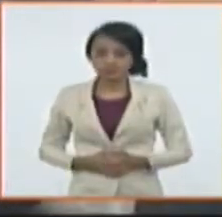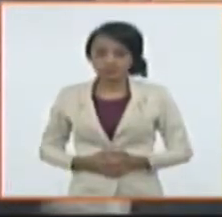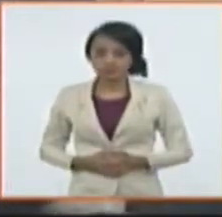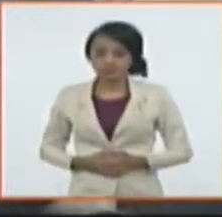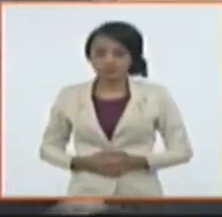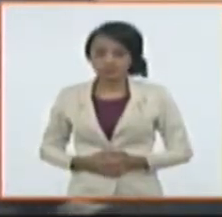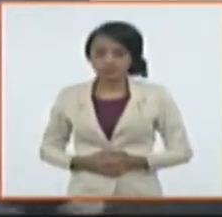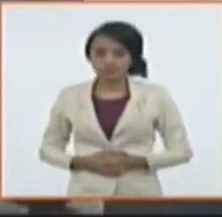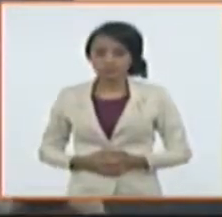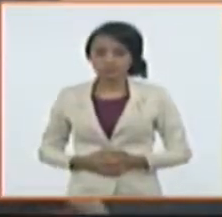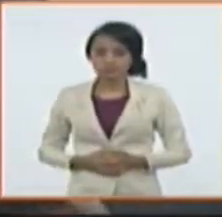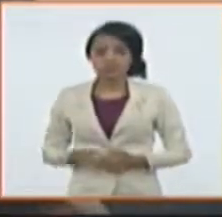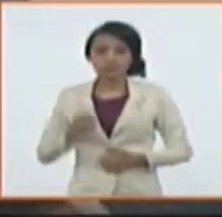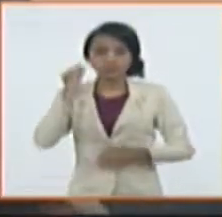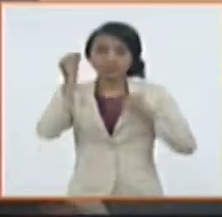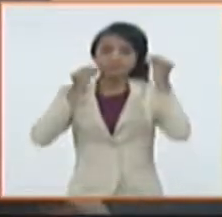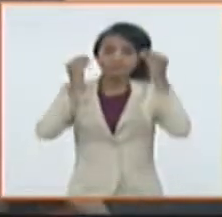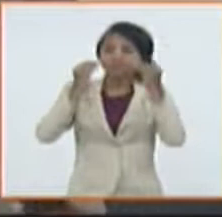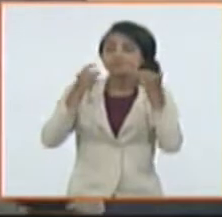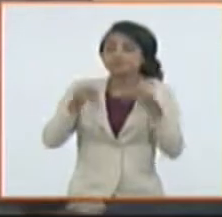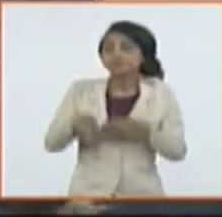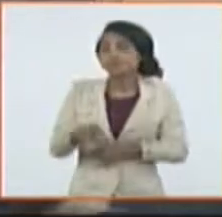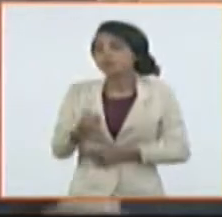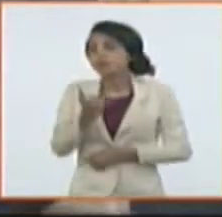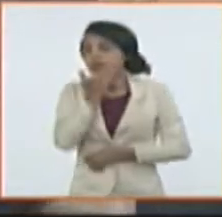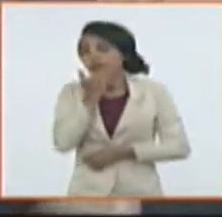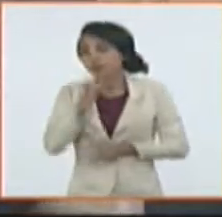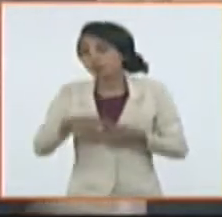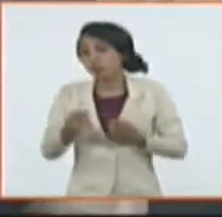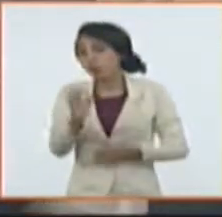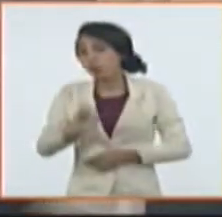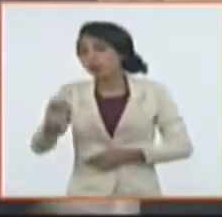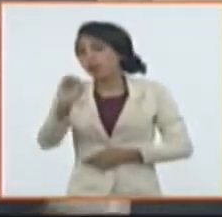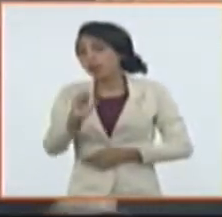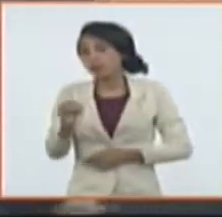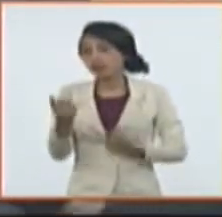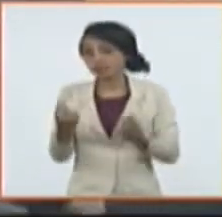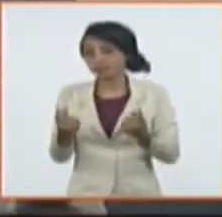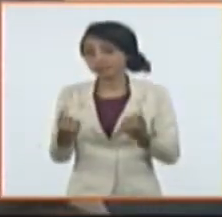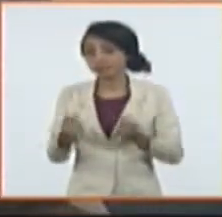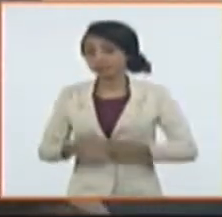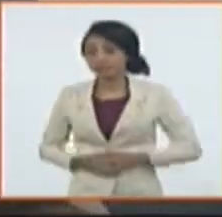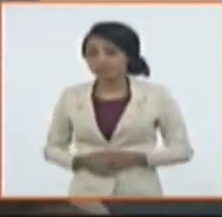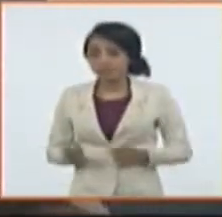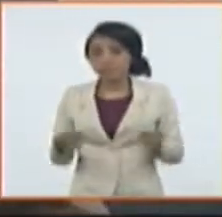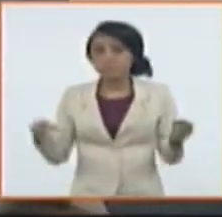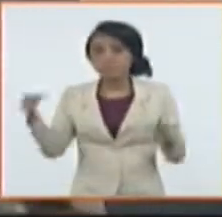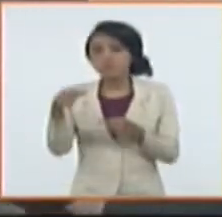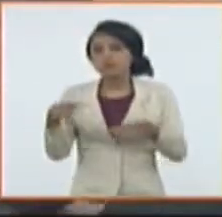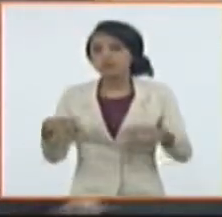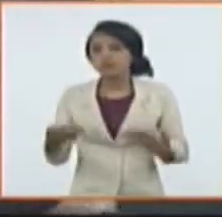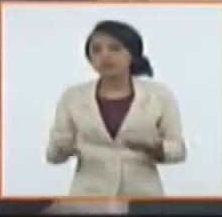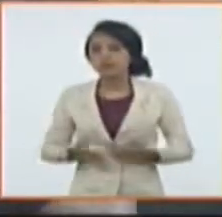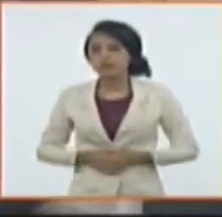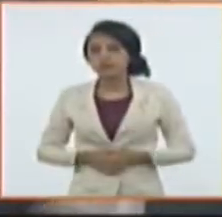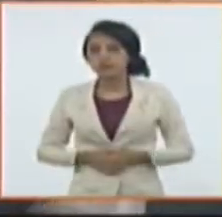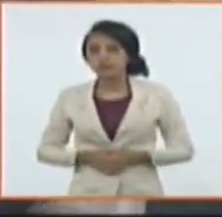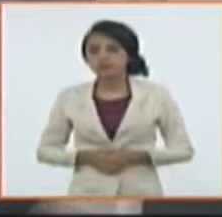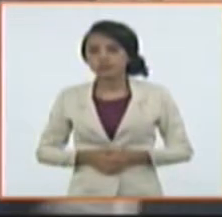Hay preocupación con los efectos negativos que ha provocado el ordenamiento, sobre todo con la